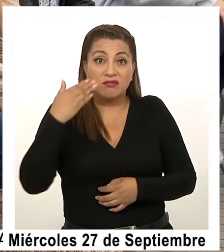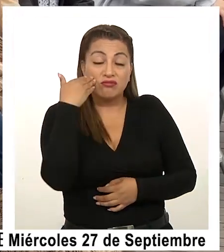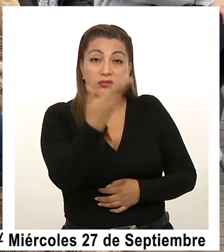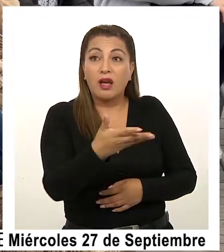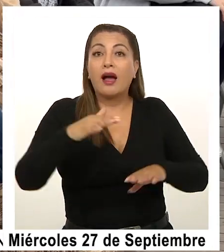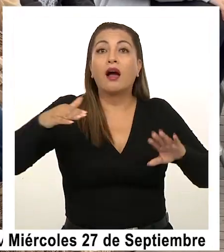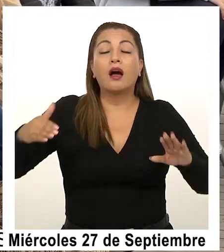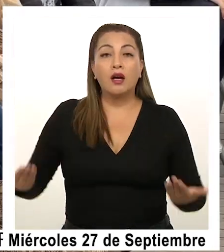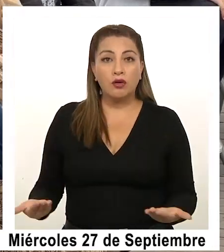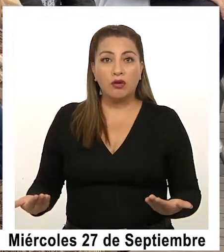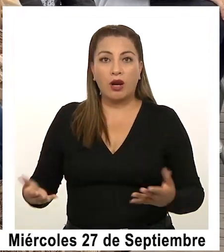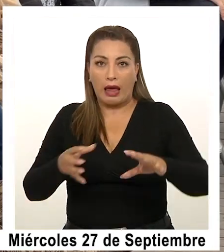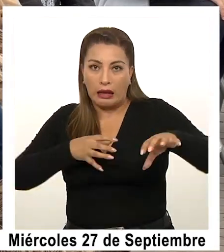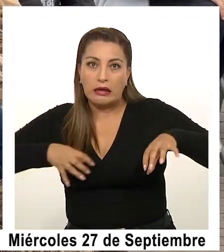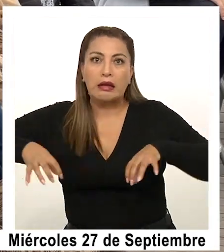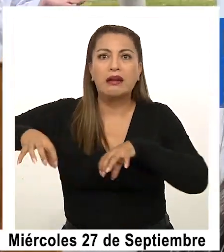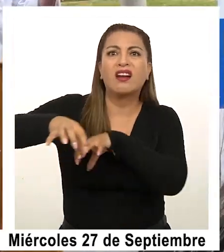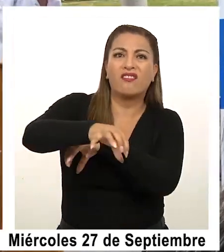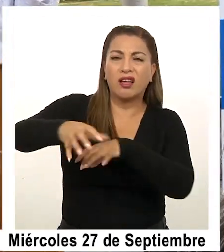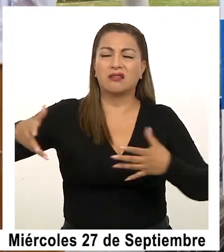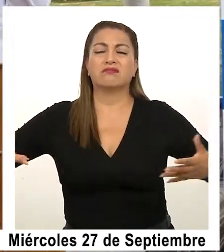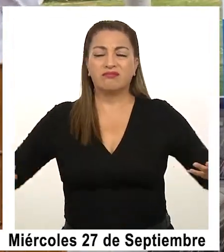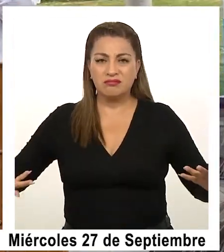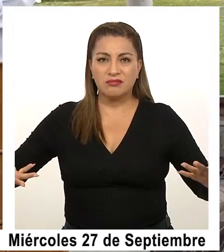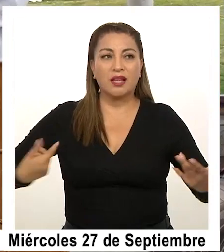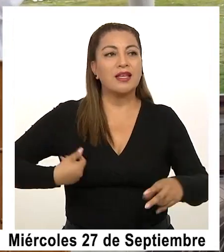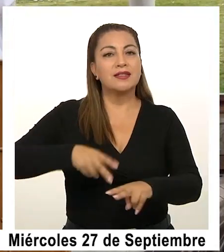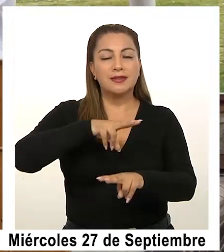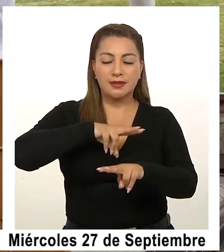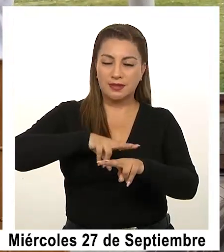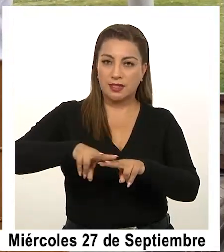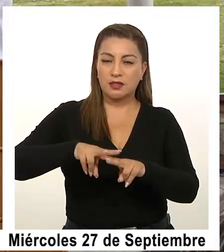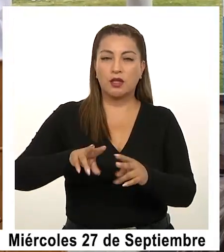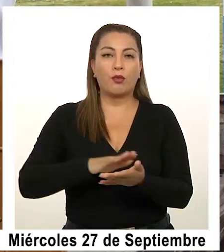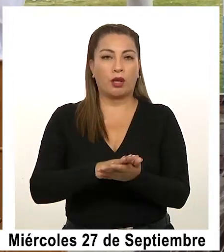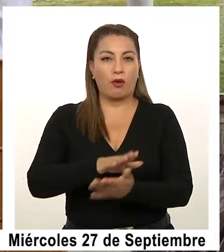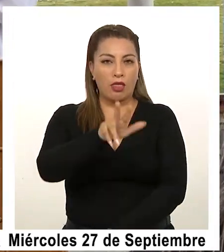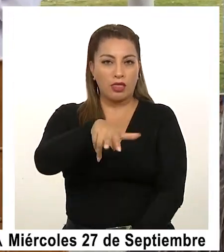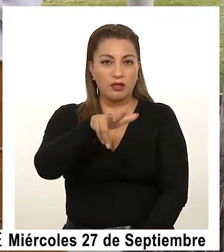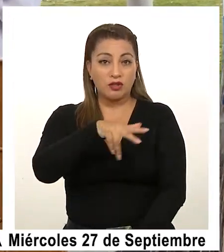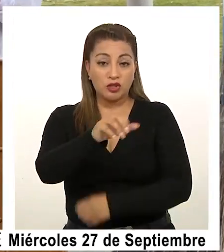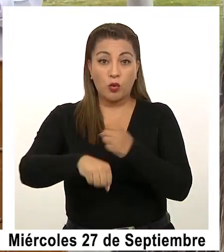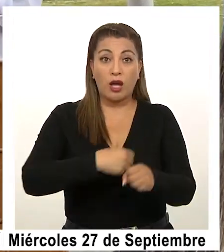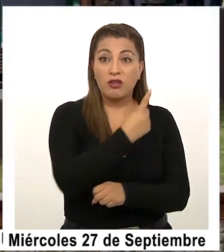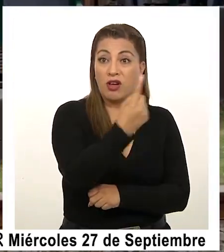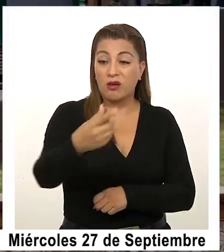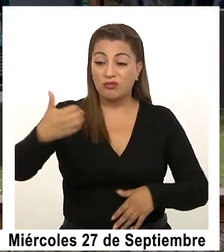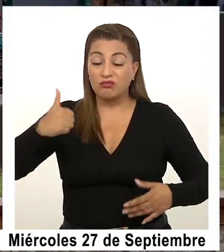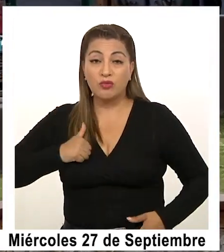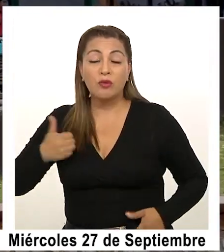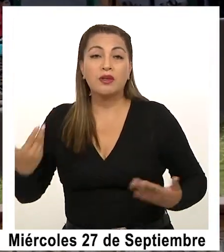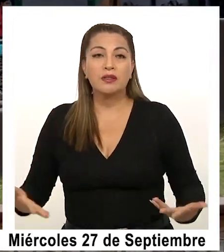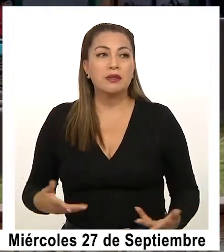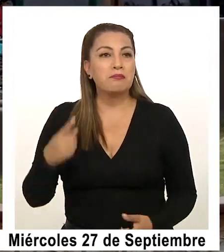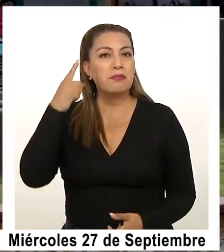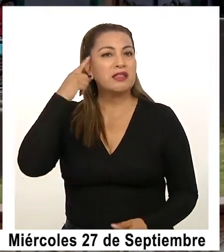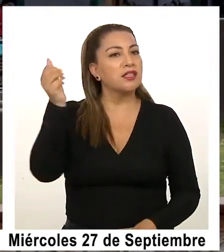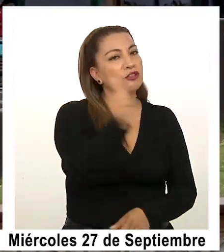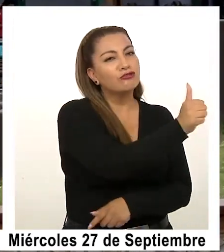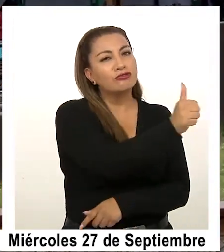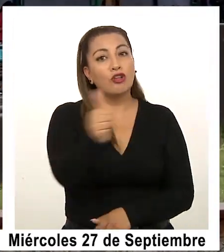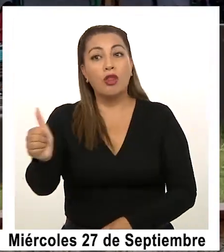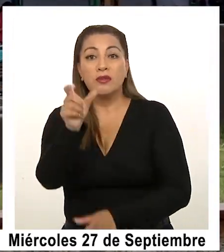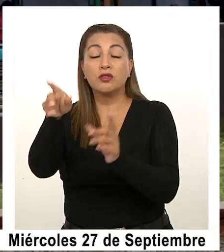ahora es al revés. Se establece que desde los 18 años se considera donante a toda